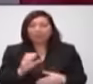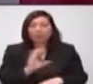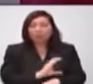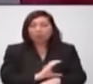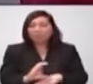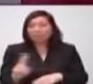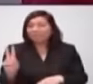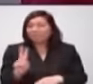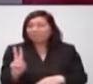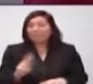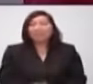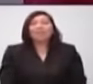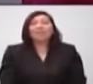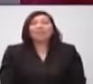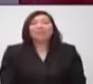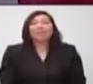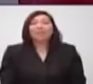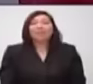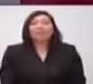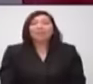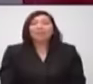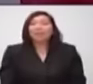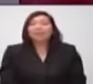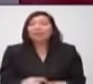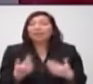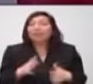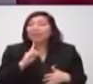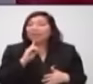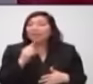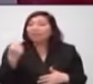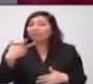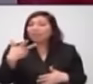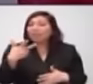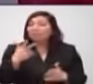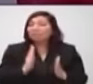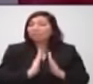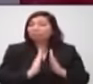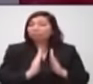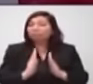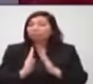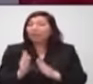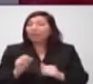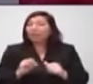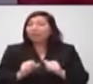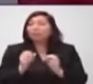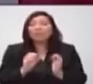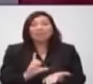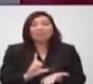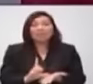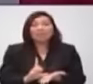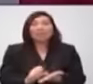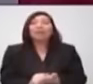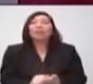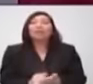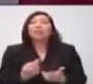Verde. La Costa Verde, que ya ha sido el tercer carril materia de una acción legal, de